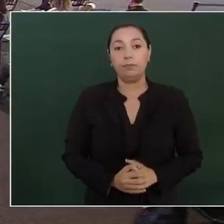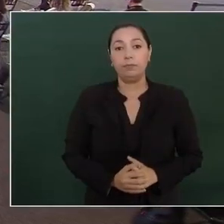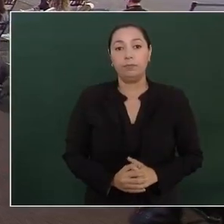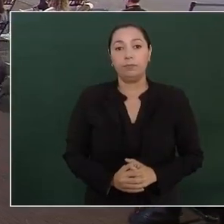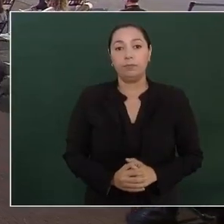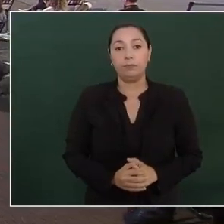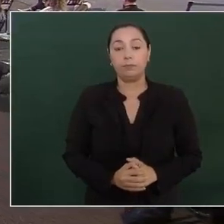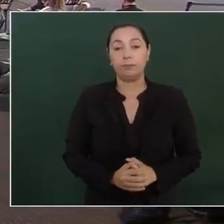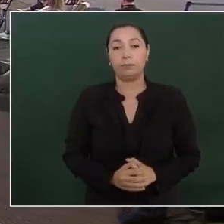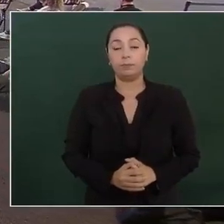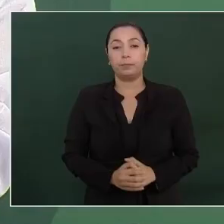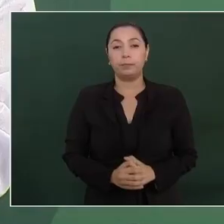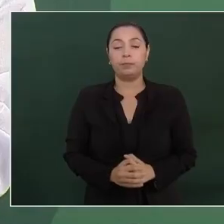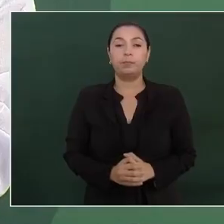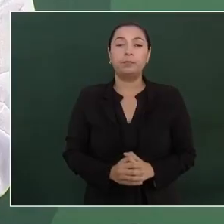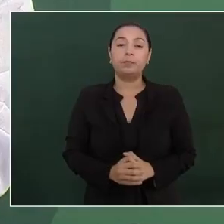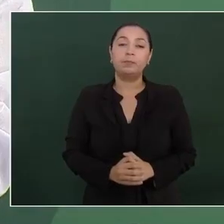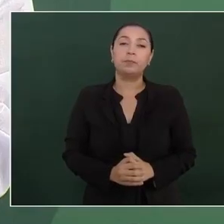Así